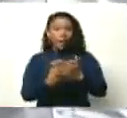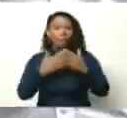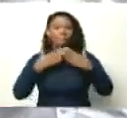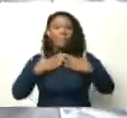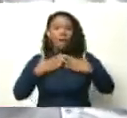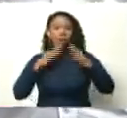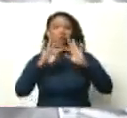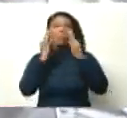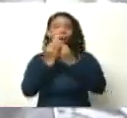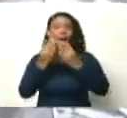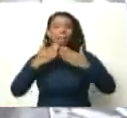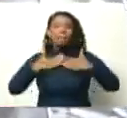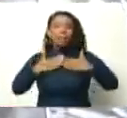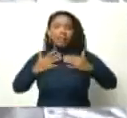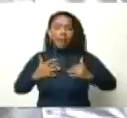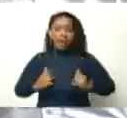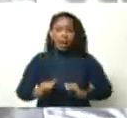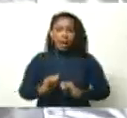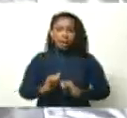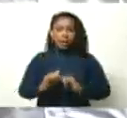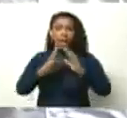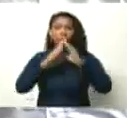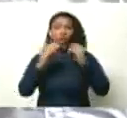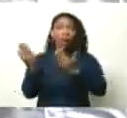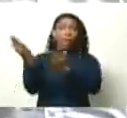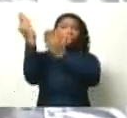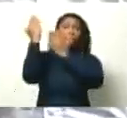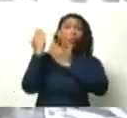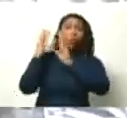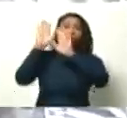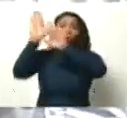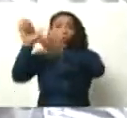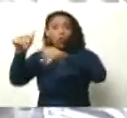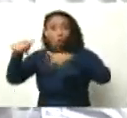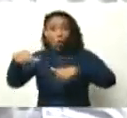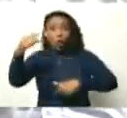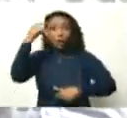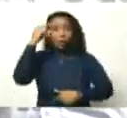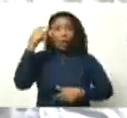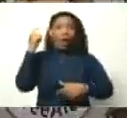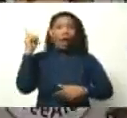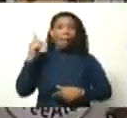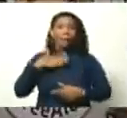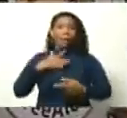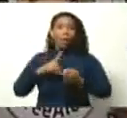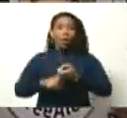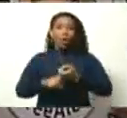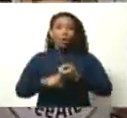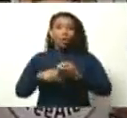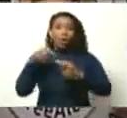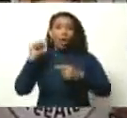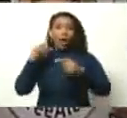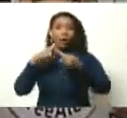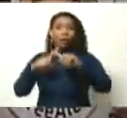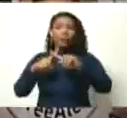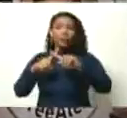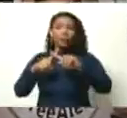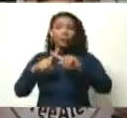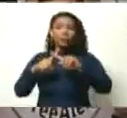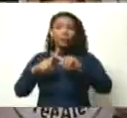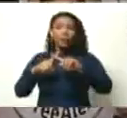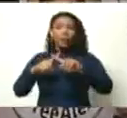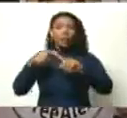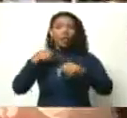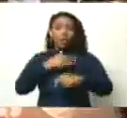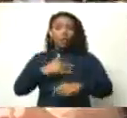familia, yo, mis hijas, por todo el apoyo que le estamos dando el día de hoy a Alex. Y quiero decirle que nunca nos han